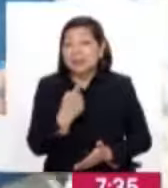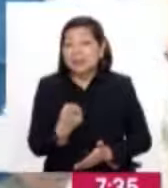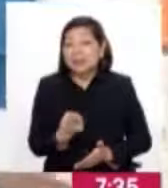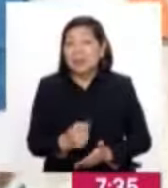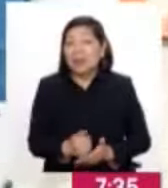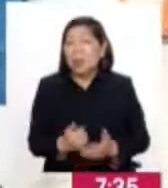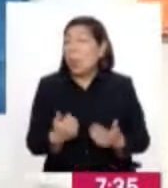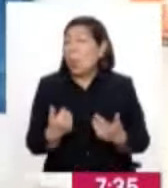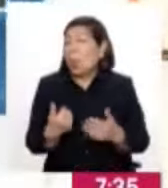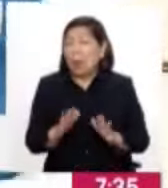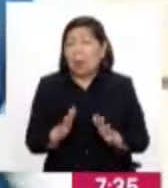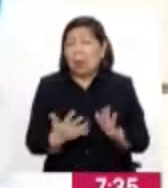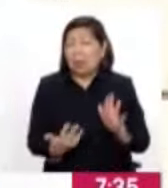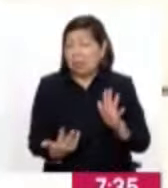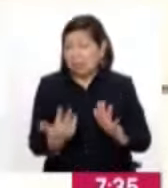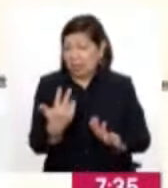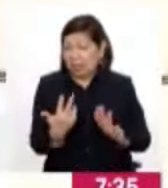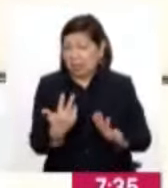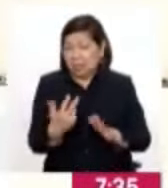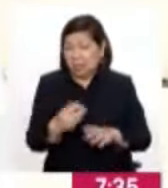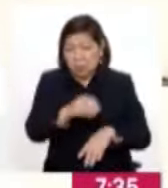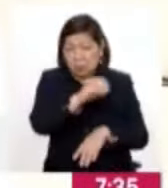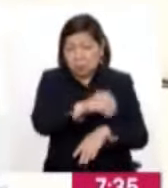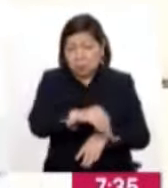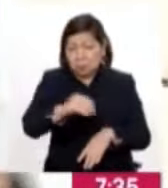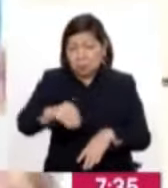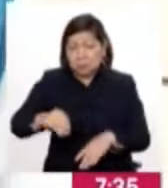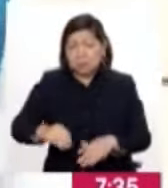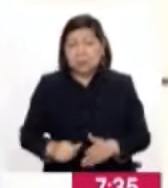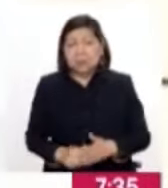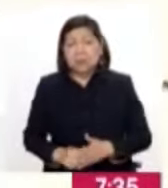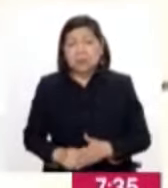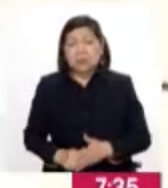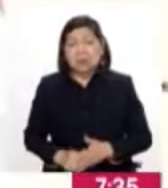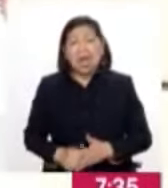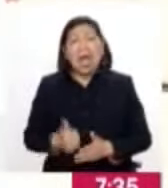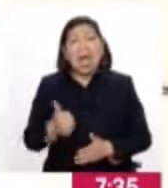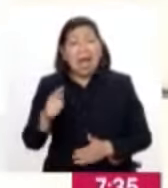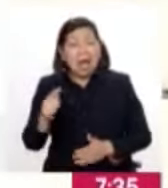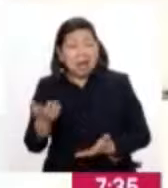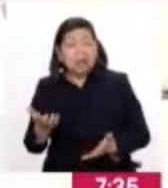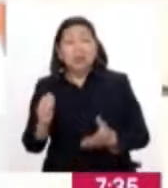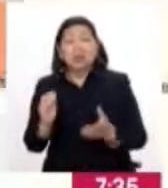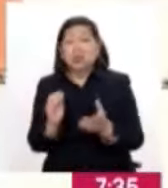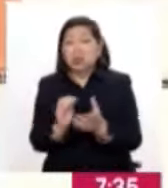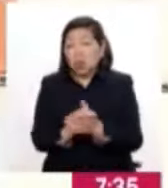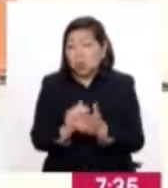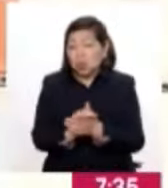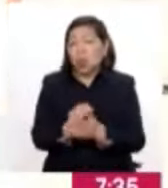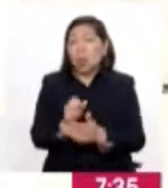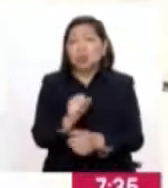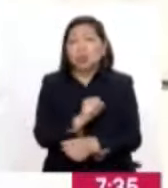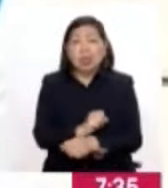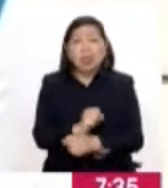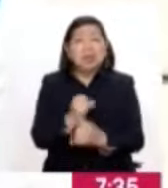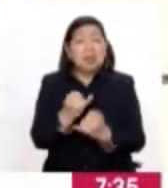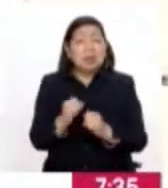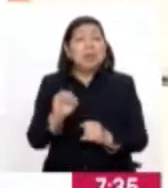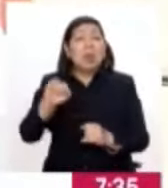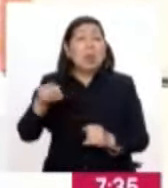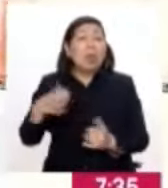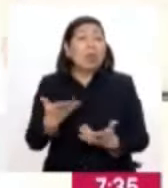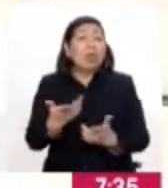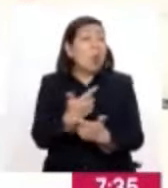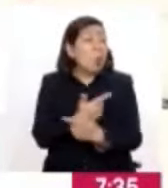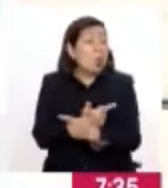a cualquiera de los 13 centros de inspección técnica vehicular, el de Atevitar, el de Chorrillos, el de Surco, el de Independencia, el de San Juan del